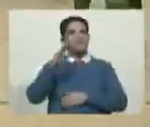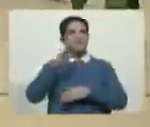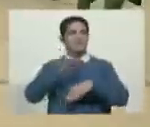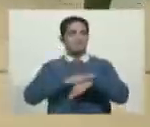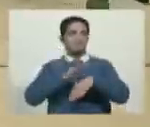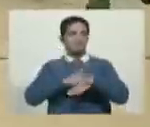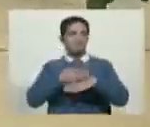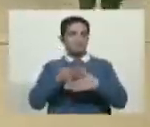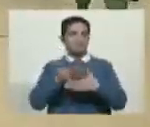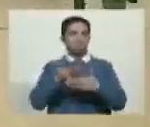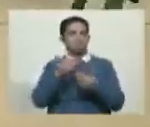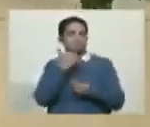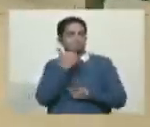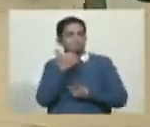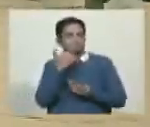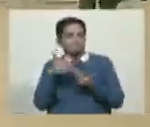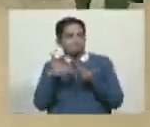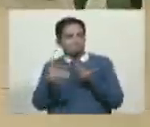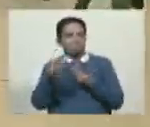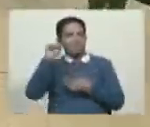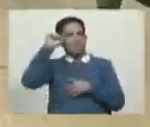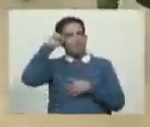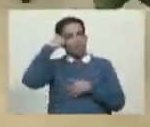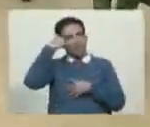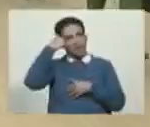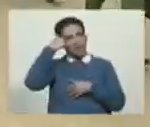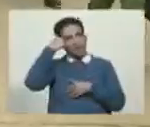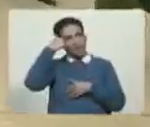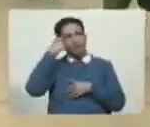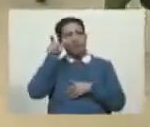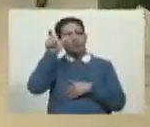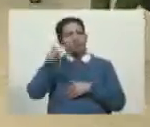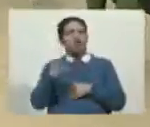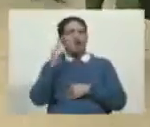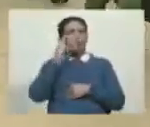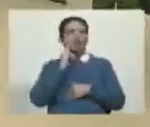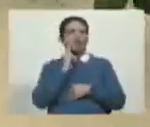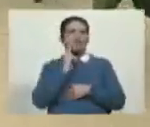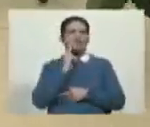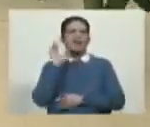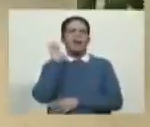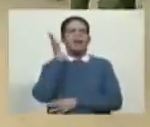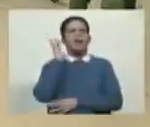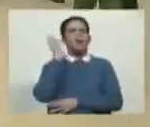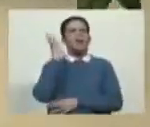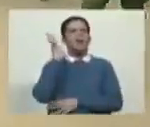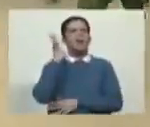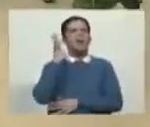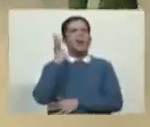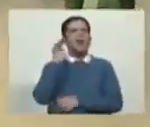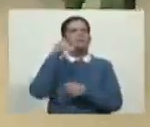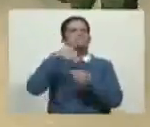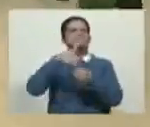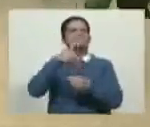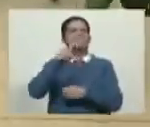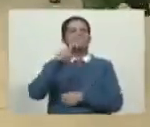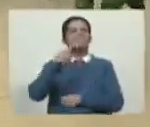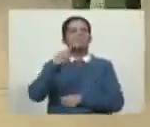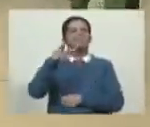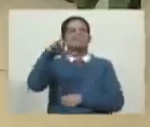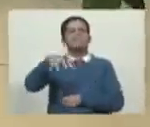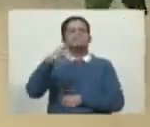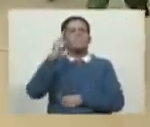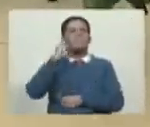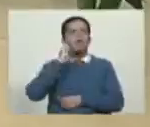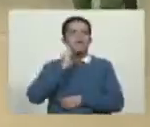conmemorando el bicentenario del Congreso de Angostura, donde se demostrará el poder militar, la capacidad profesional, científica